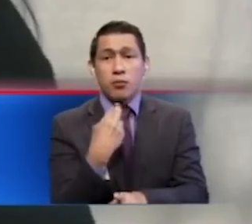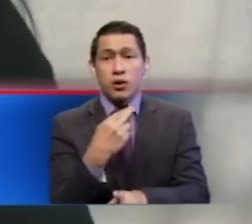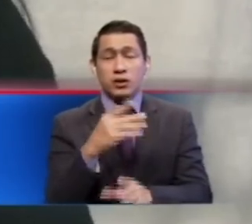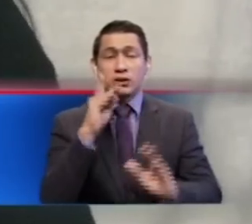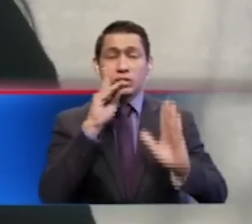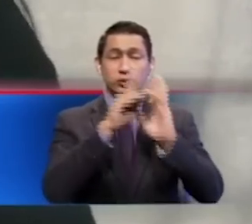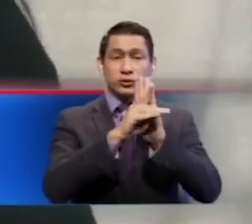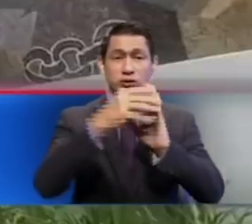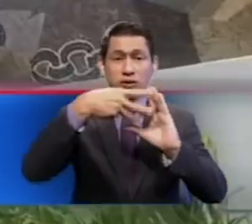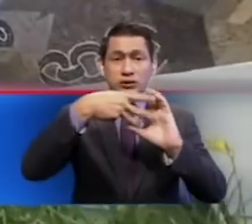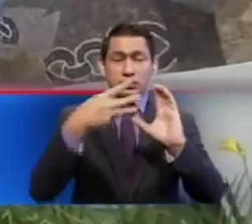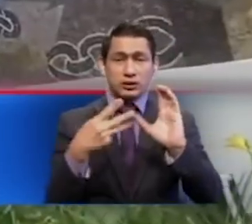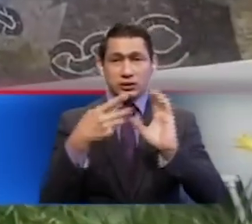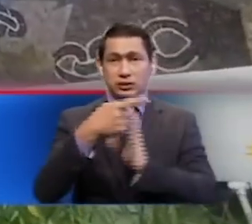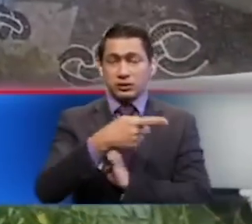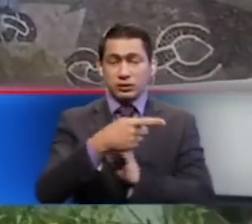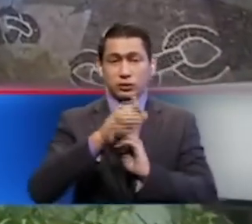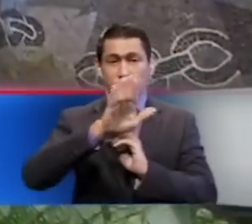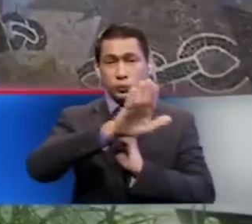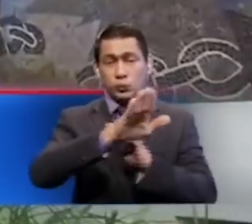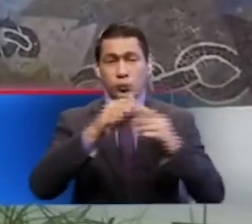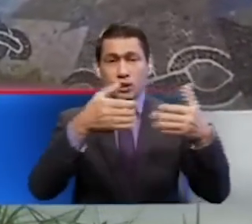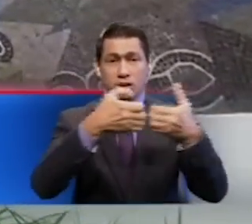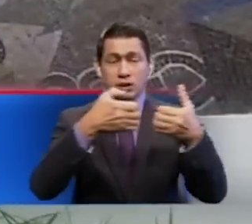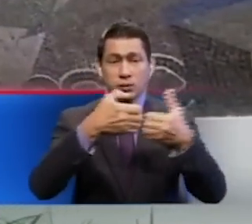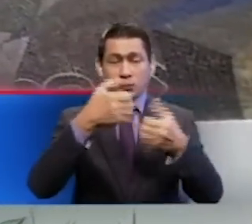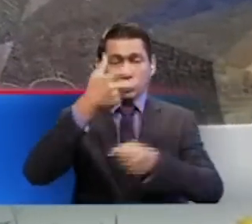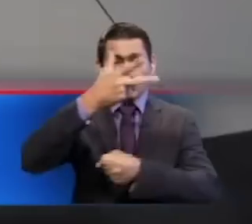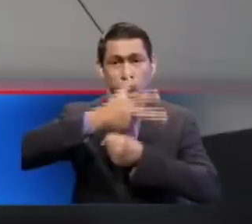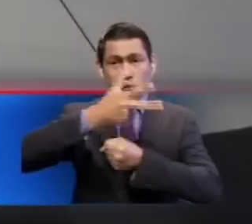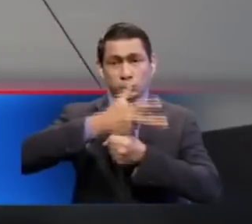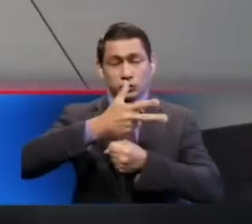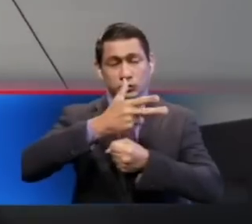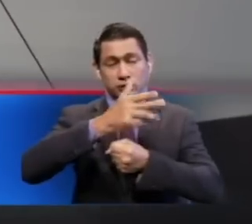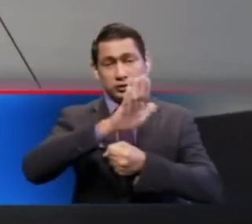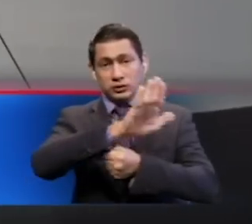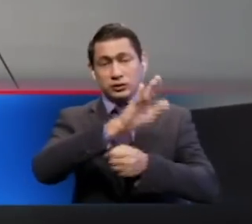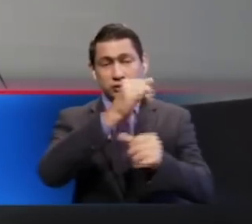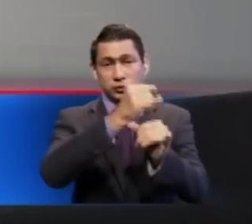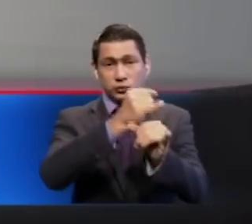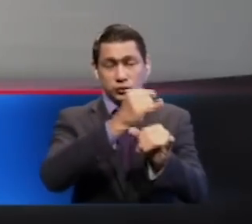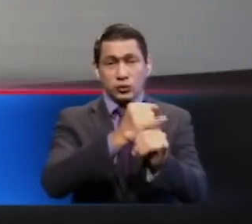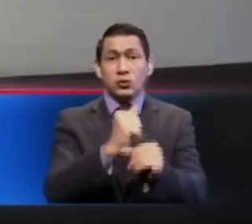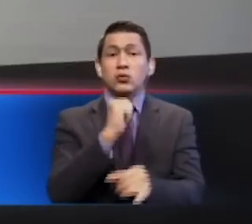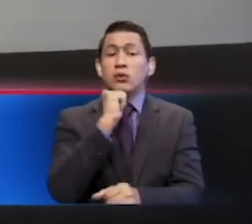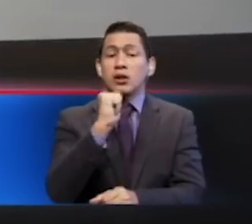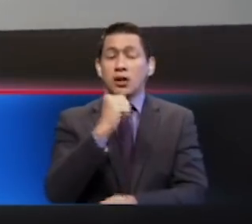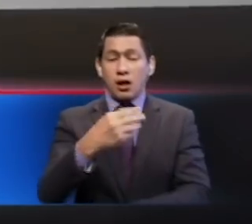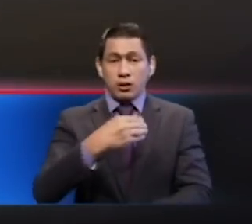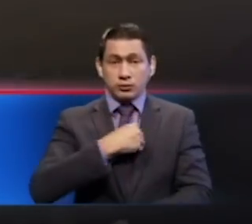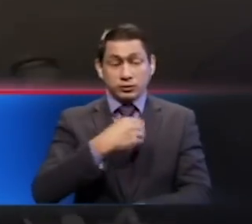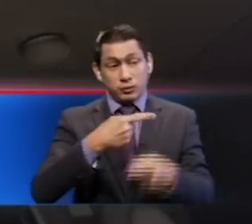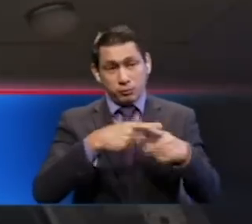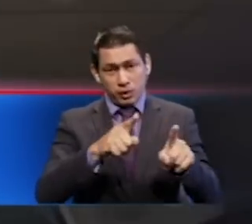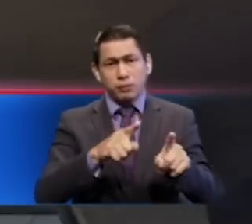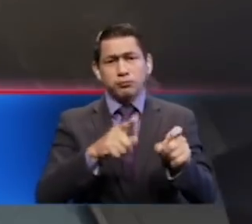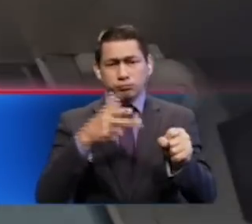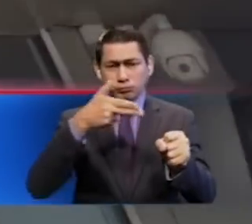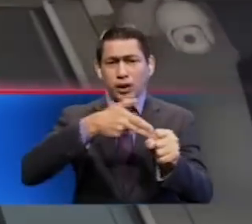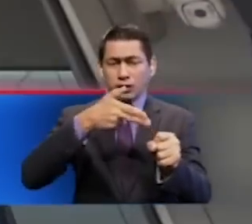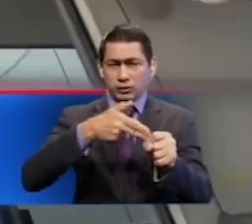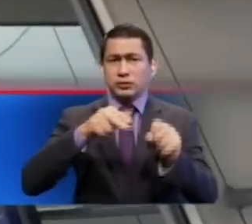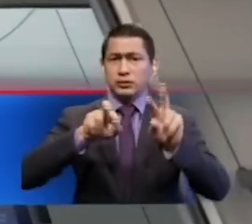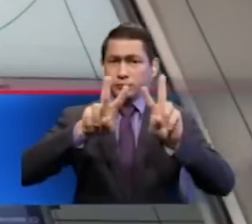a las denuncias del colectivo. Su equipo de prensa supo explicar que aún no han sido notificados, pero que colaborarán en las investigaciones.